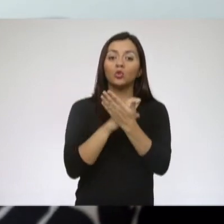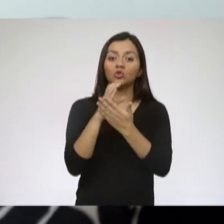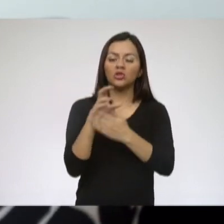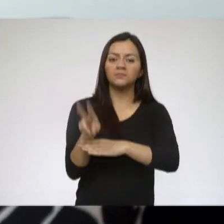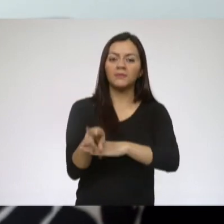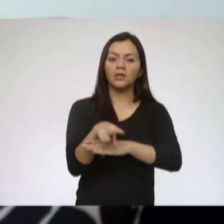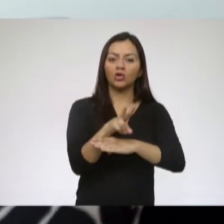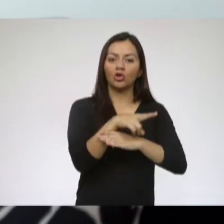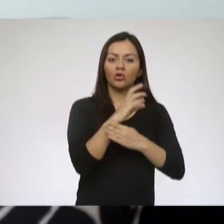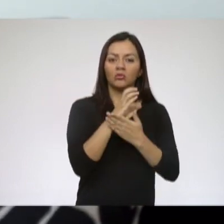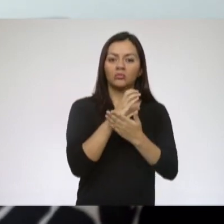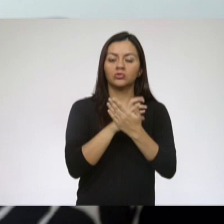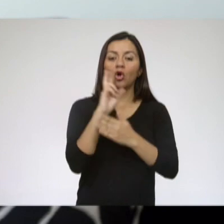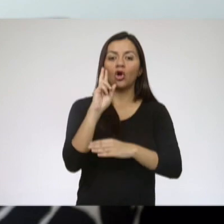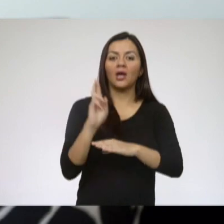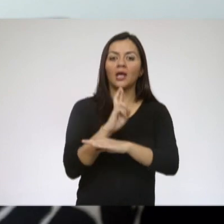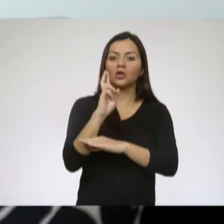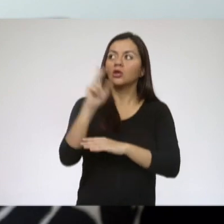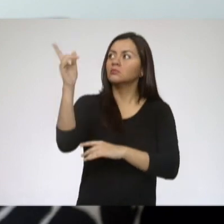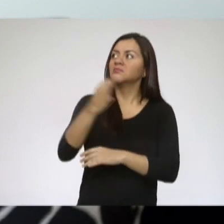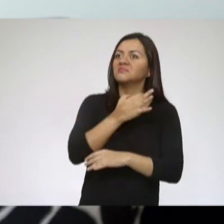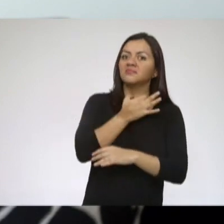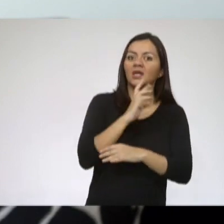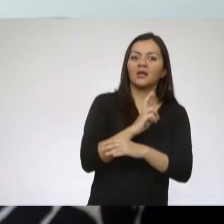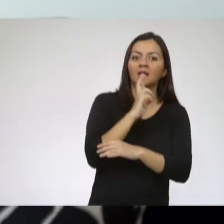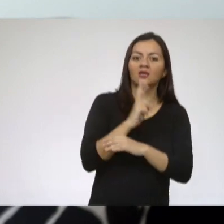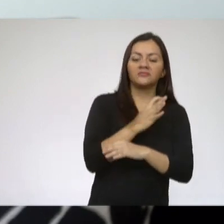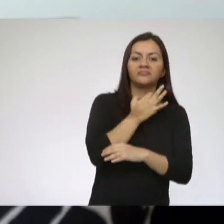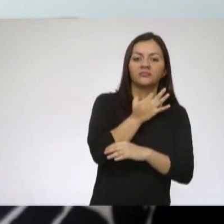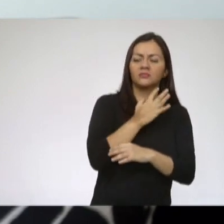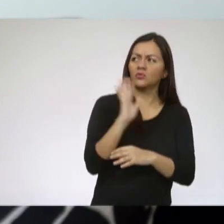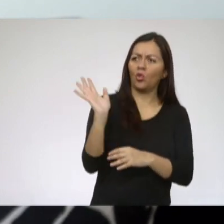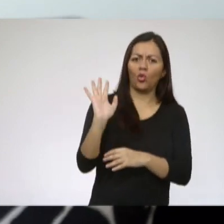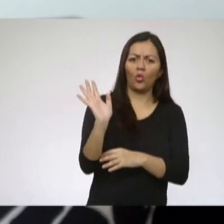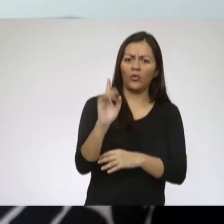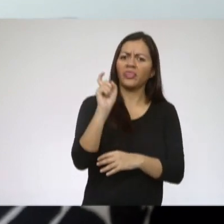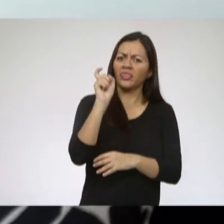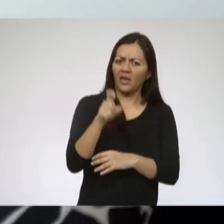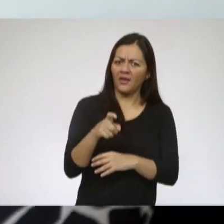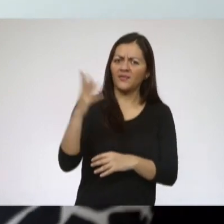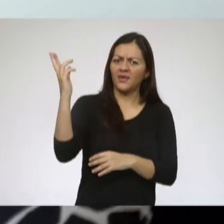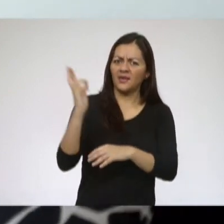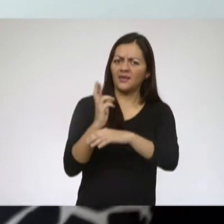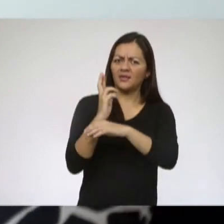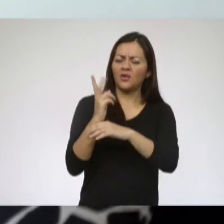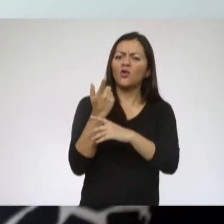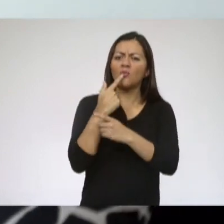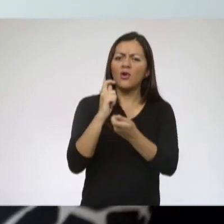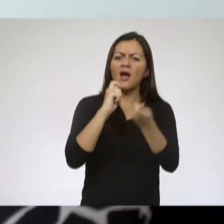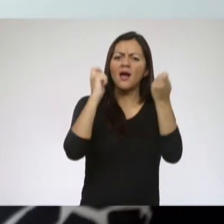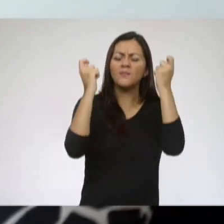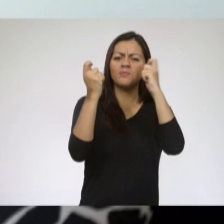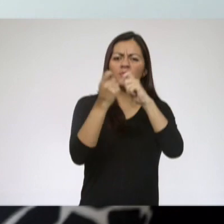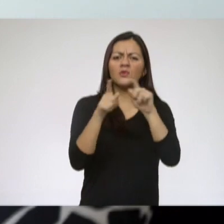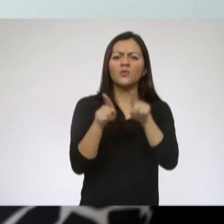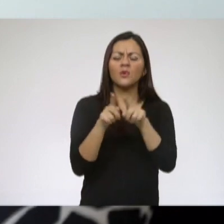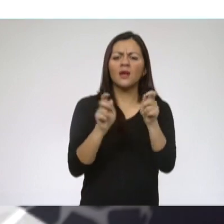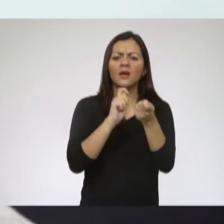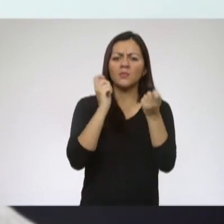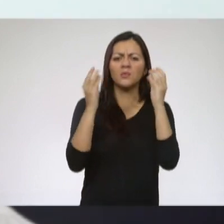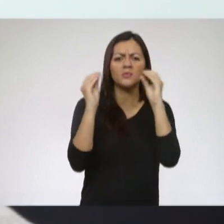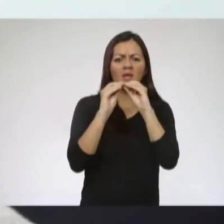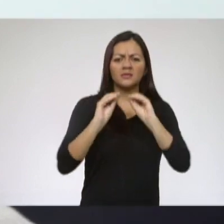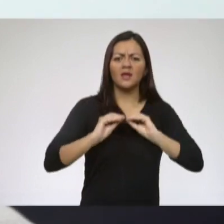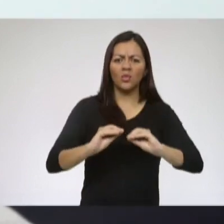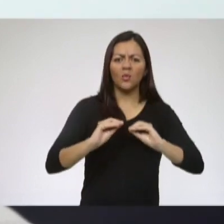los rectores temidos. Eso no debería existir. Para eso, para lograr esos cambios, se propone mucha más educación.